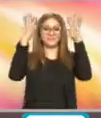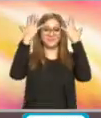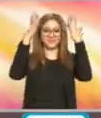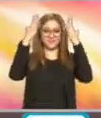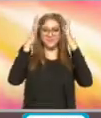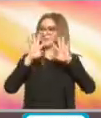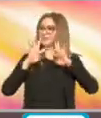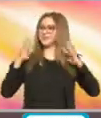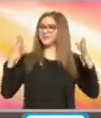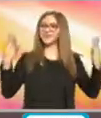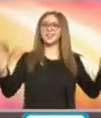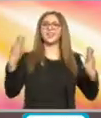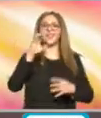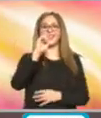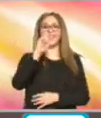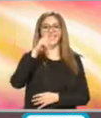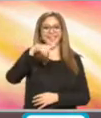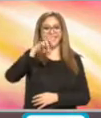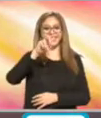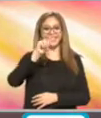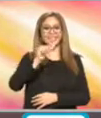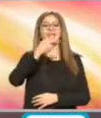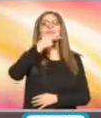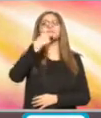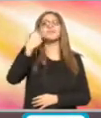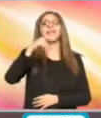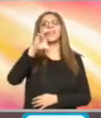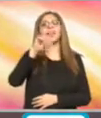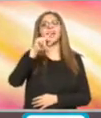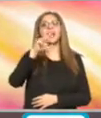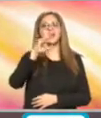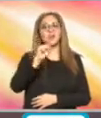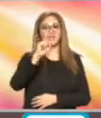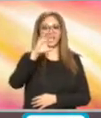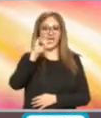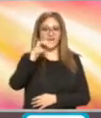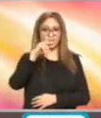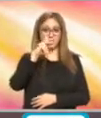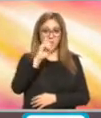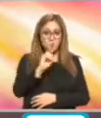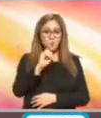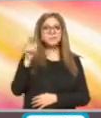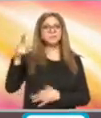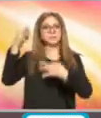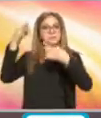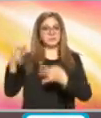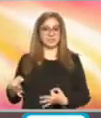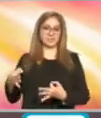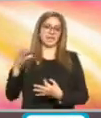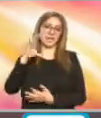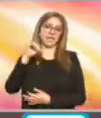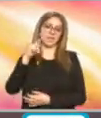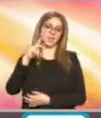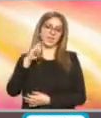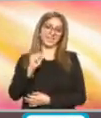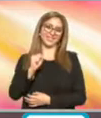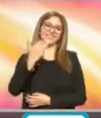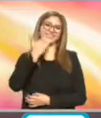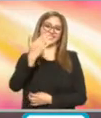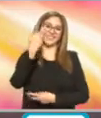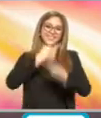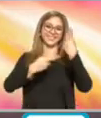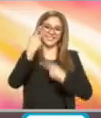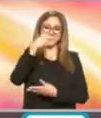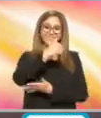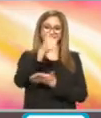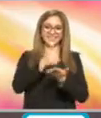aplauso para esta gran orquesta de Carlos Campo. Los 15 campeones, ¿cómo estás, Gustavo? Muy bien, muy bien. Bienvenidos Aquí, a tu ciudad. muy contentos